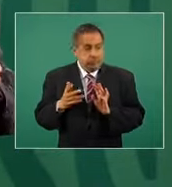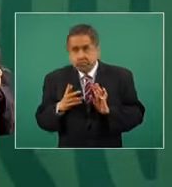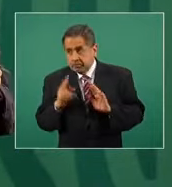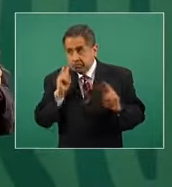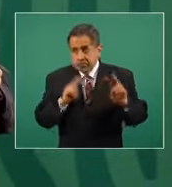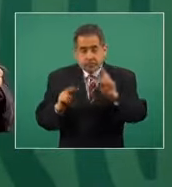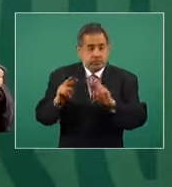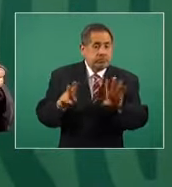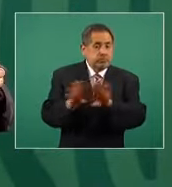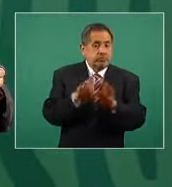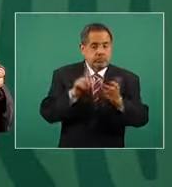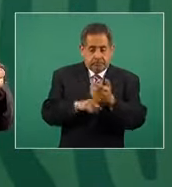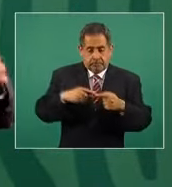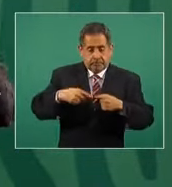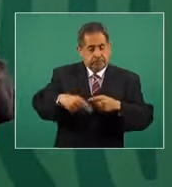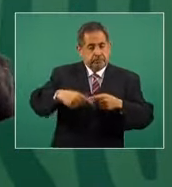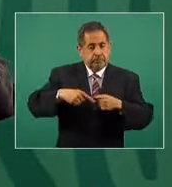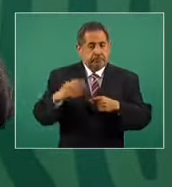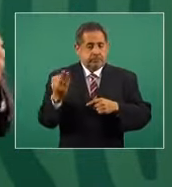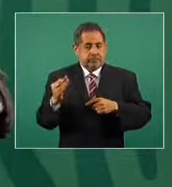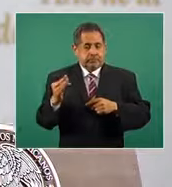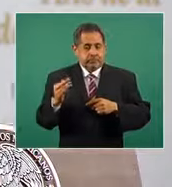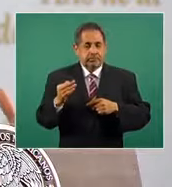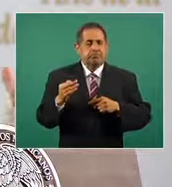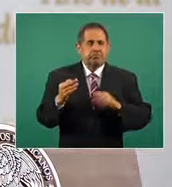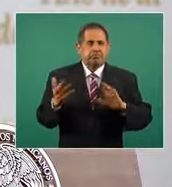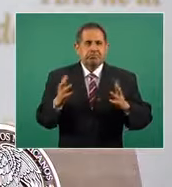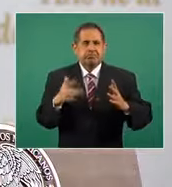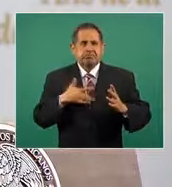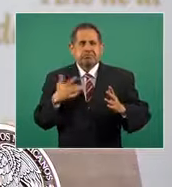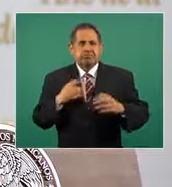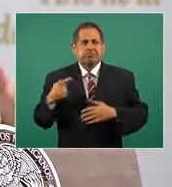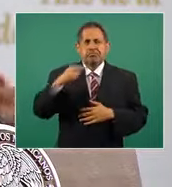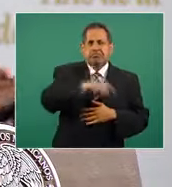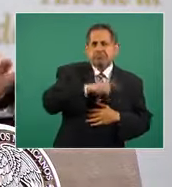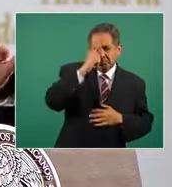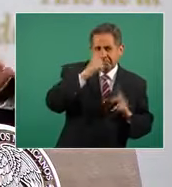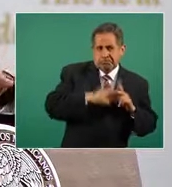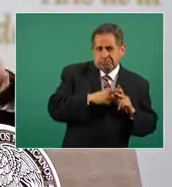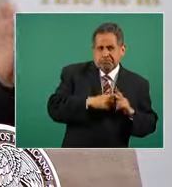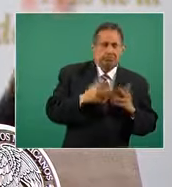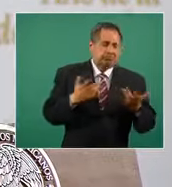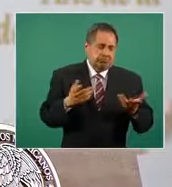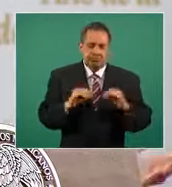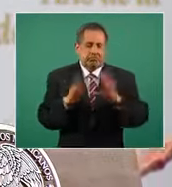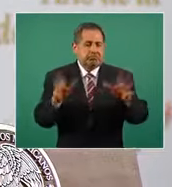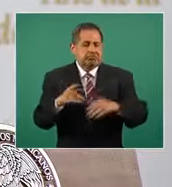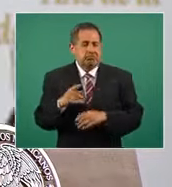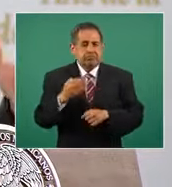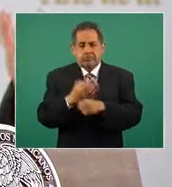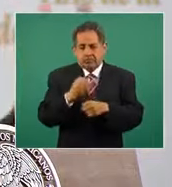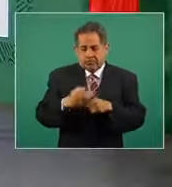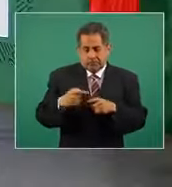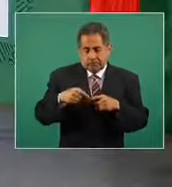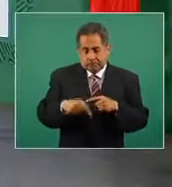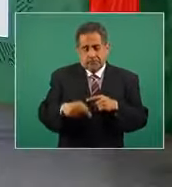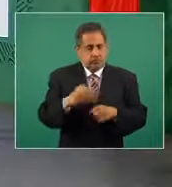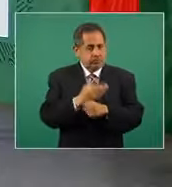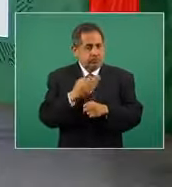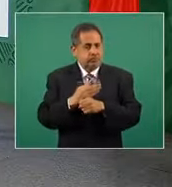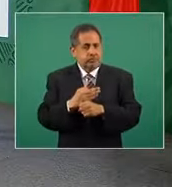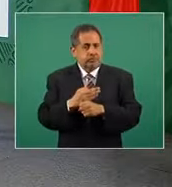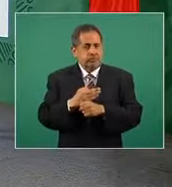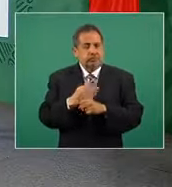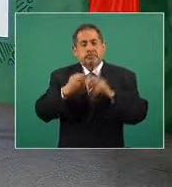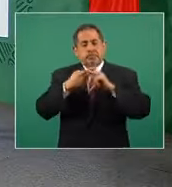ocurriendo durante el mes de febrero, es compatible con la predicción de que estaremos en el punto intermedio